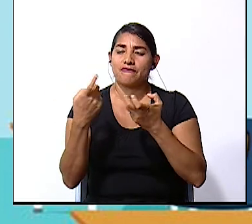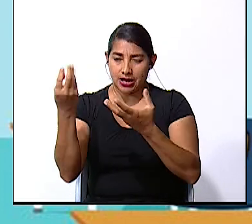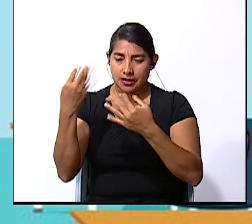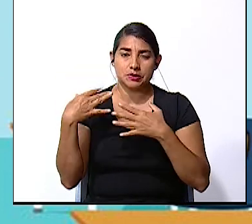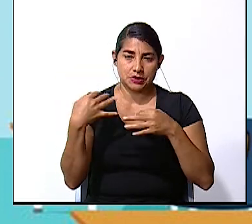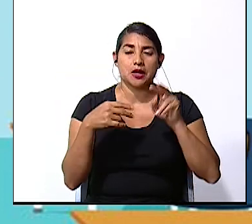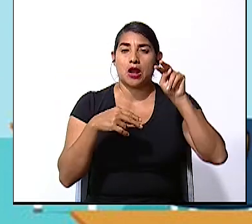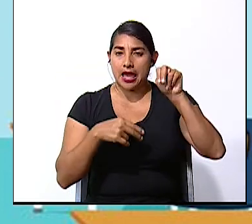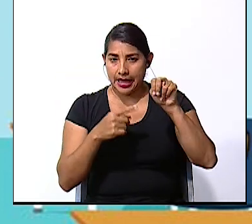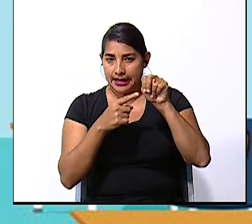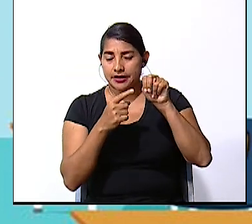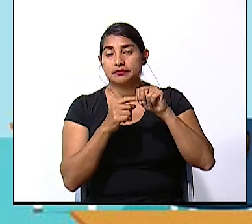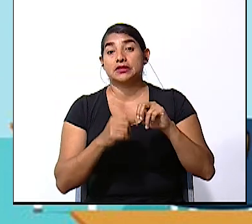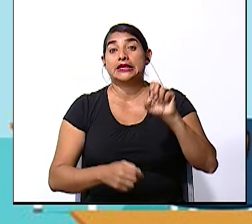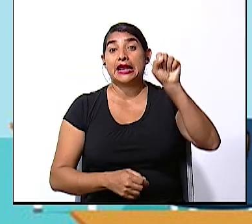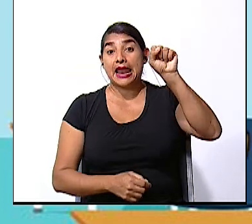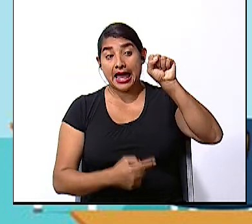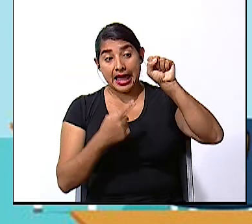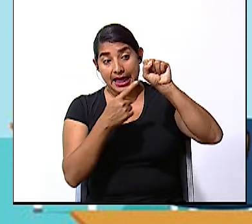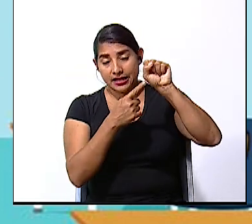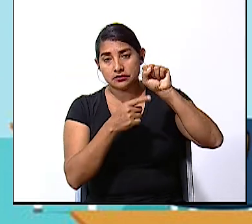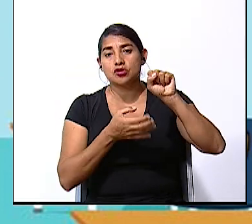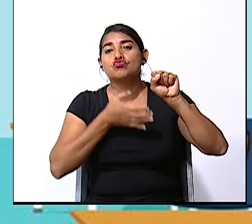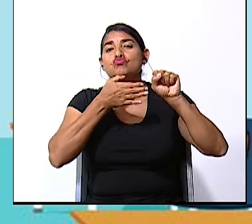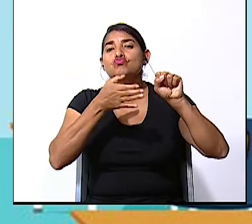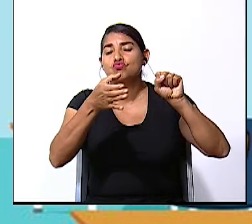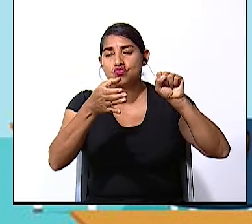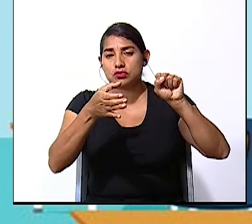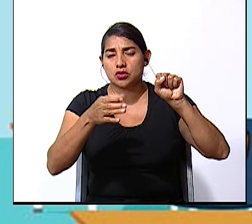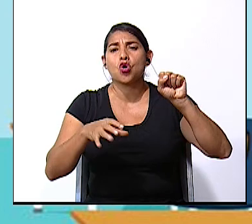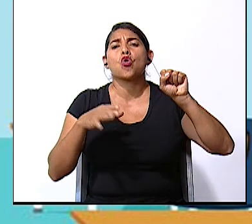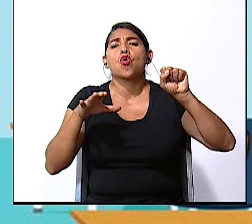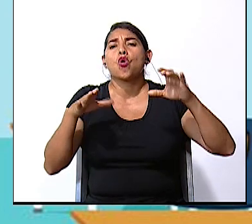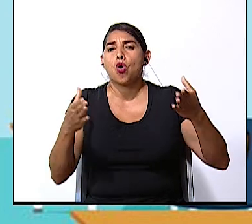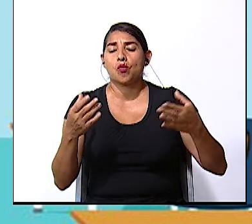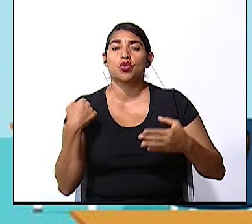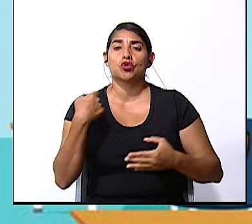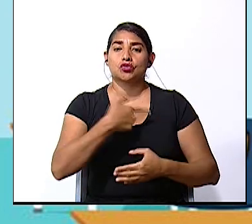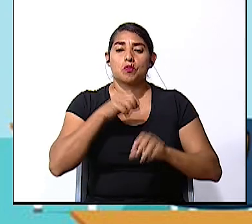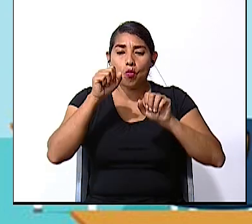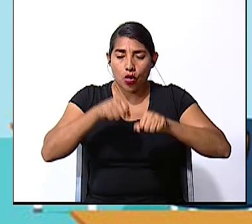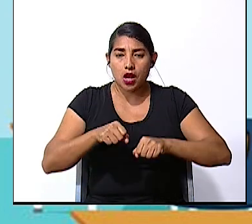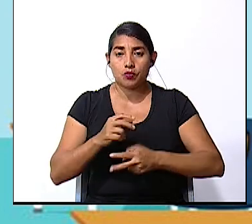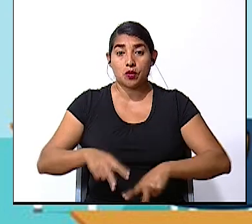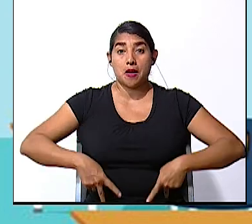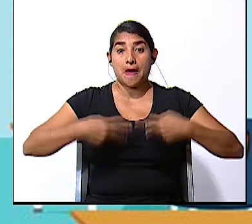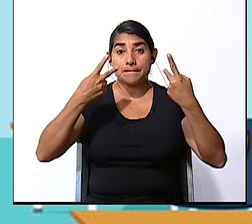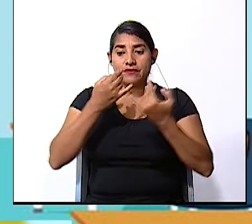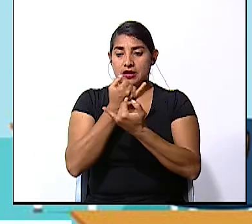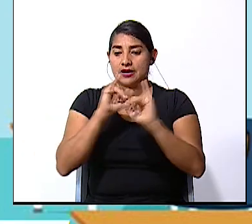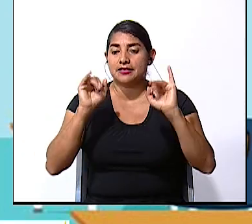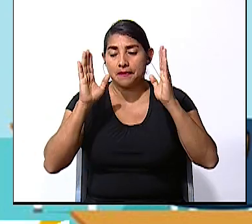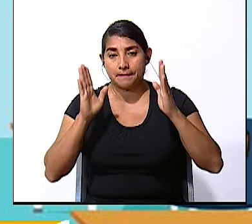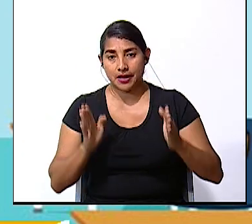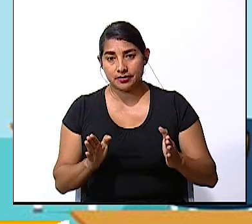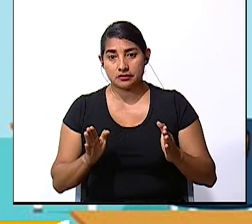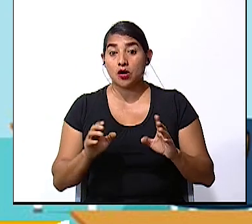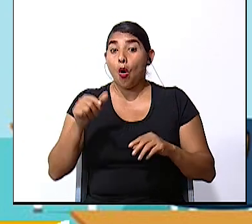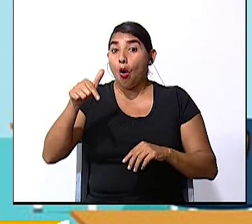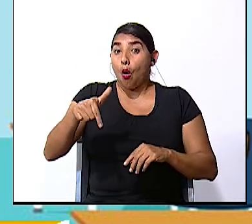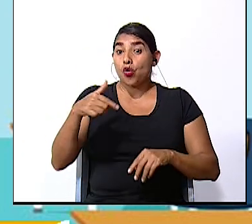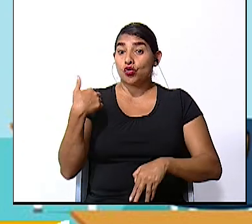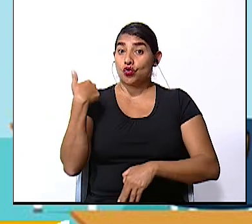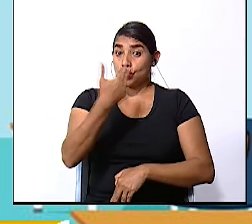dijo. Y la S, una sugerencia de cómo podríamos vivir nosotros la independencia. Hoy por